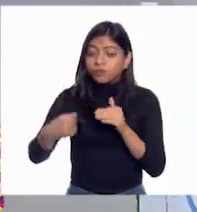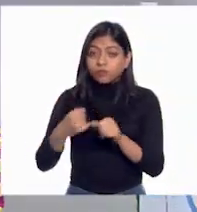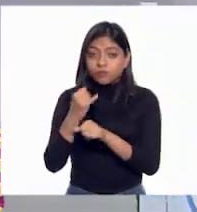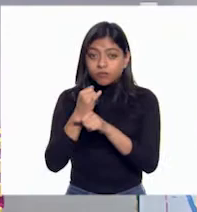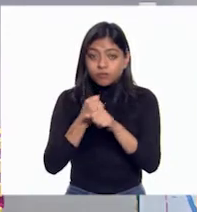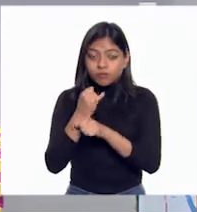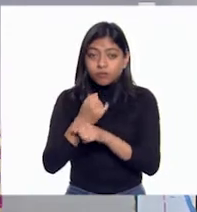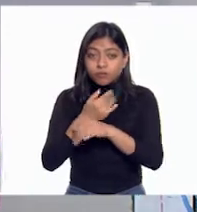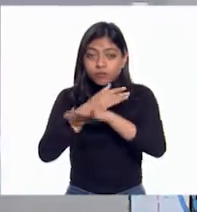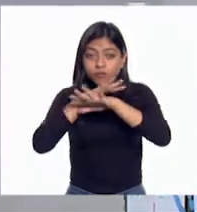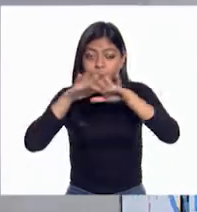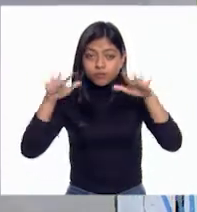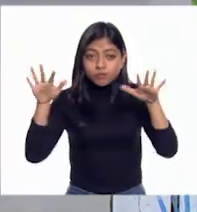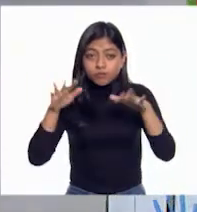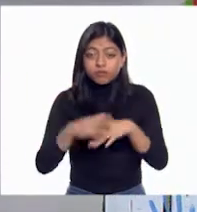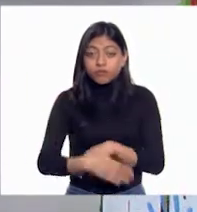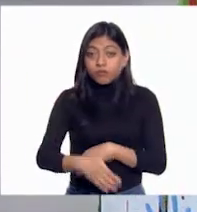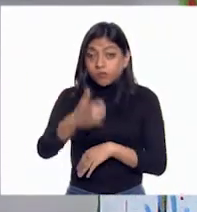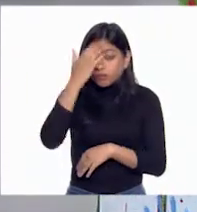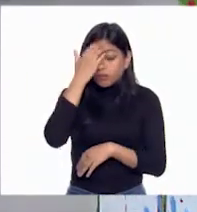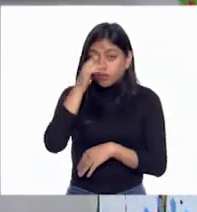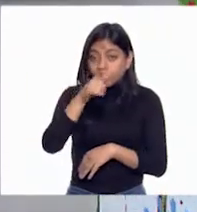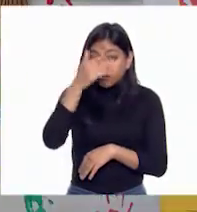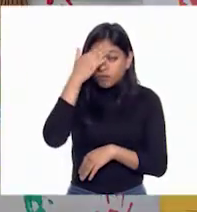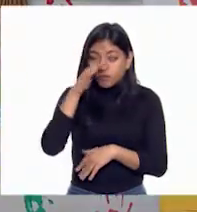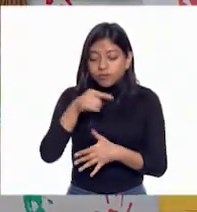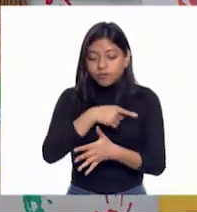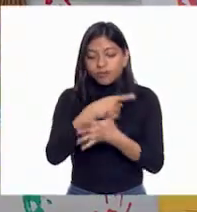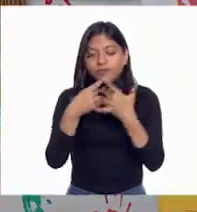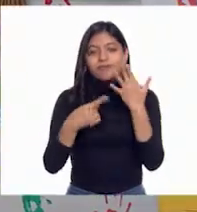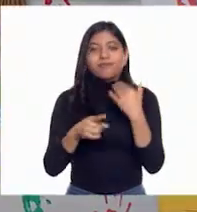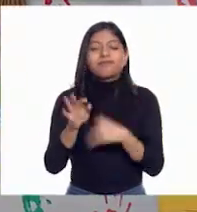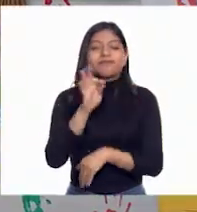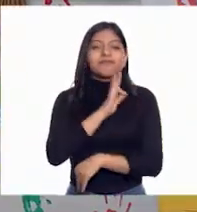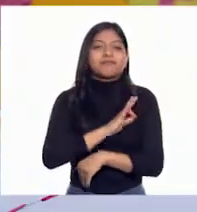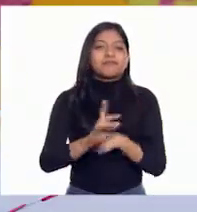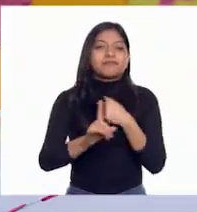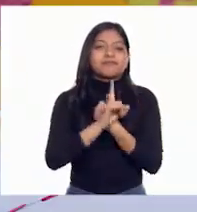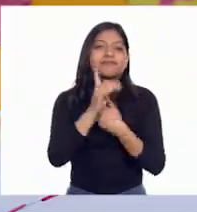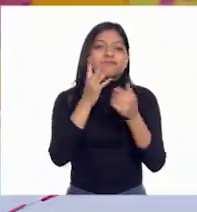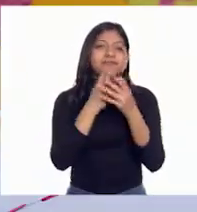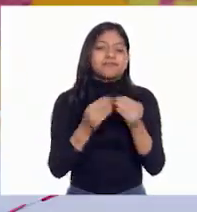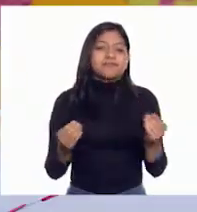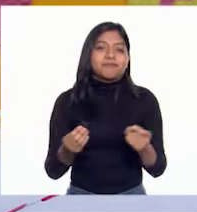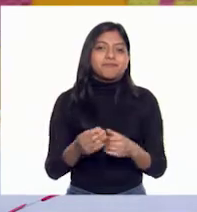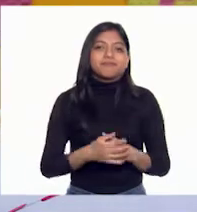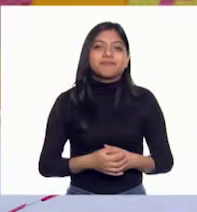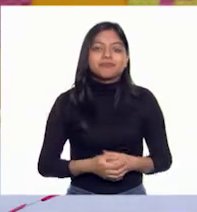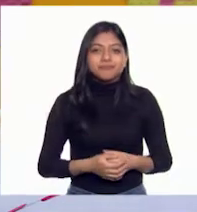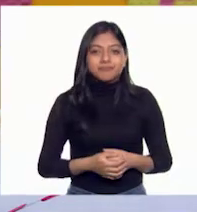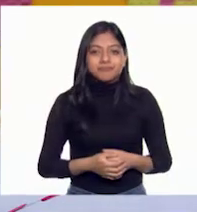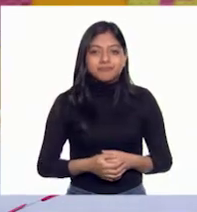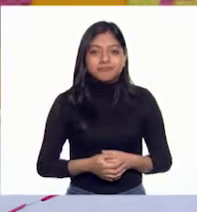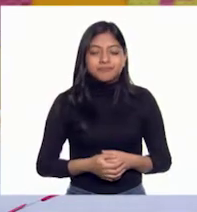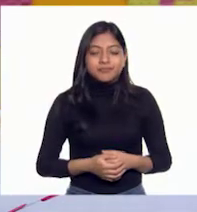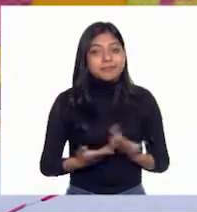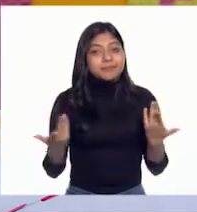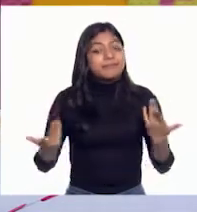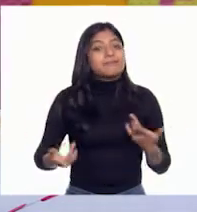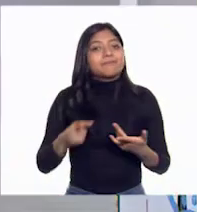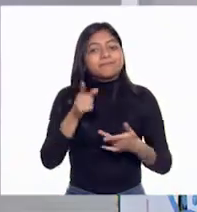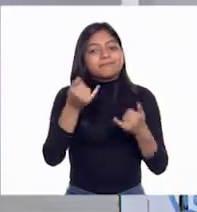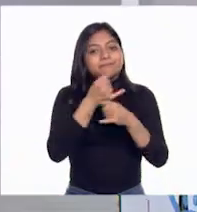sería la madre de todos los beneficios? ¿Sí? ¿Ah? Sí. Sí, Mariana, yo creo que sí. Contar